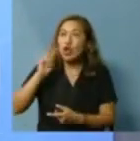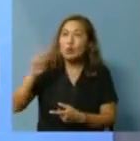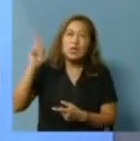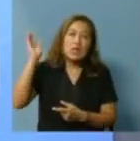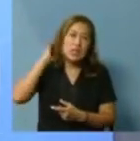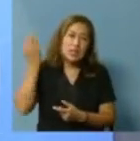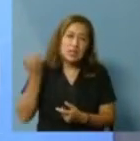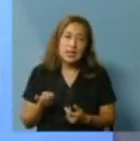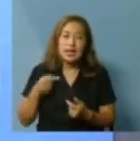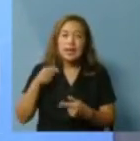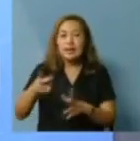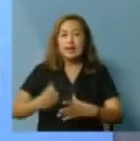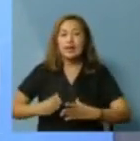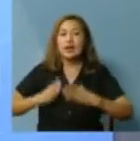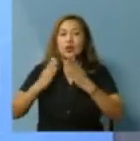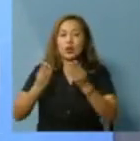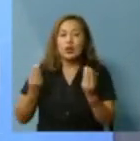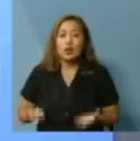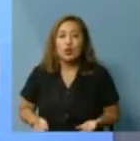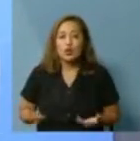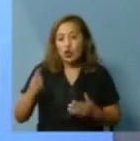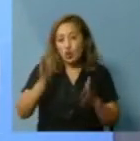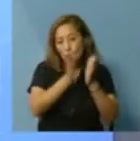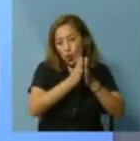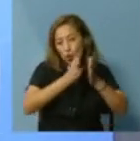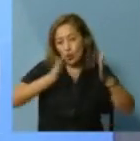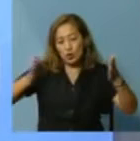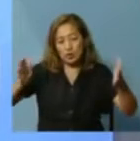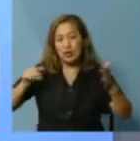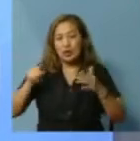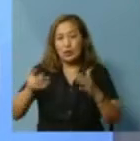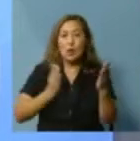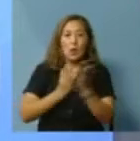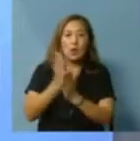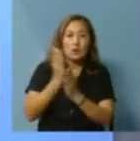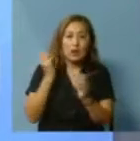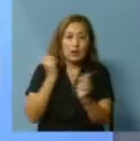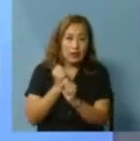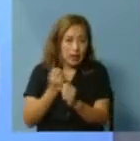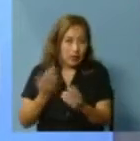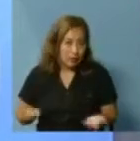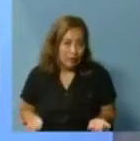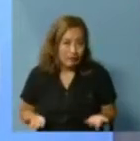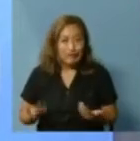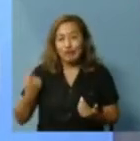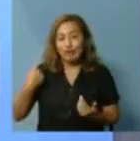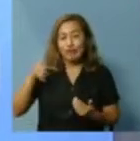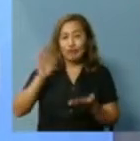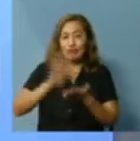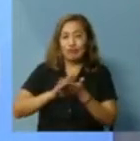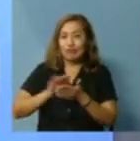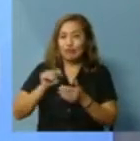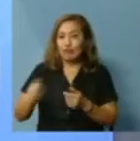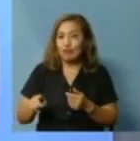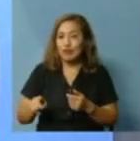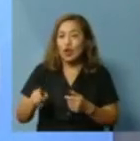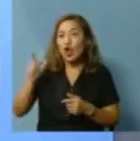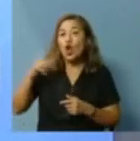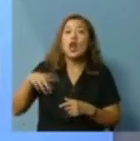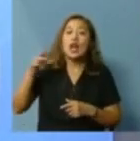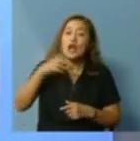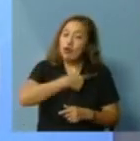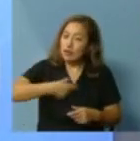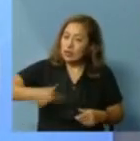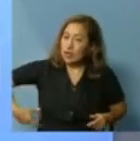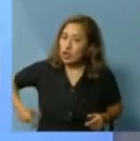2016 que le permitió no cierto durante todo este tiempo seguir funcionando a sap pero por sobre todas las cosas de palabra del gobernador